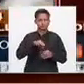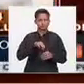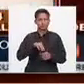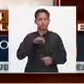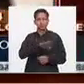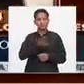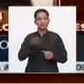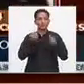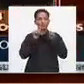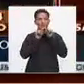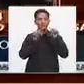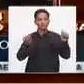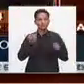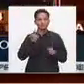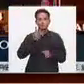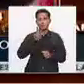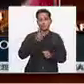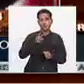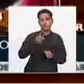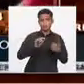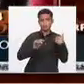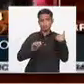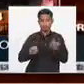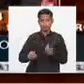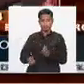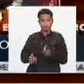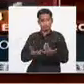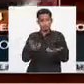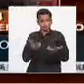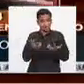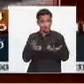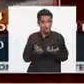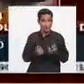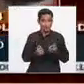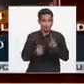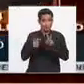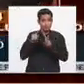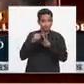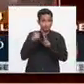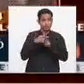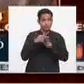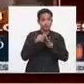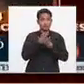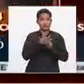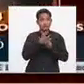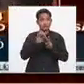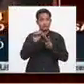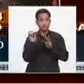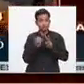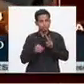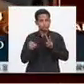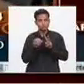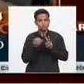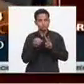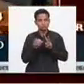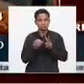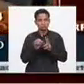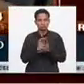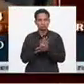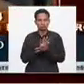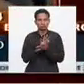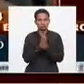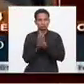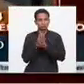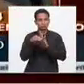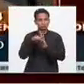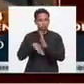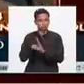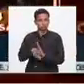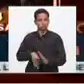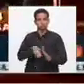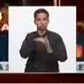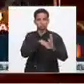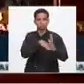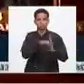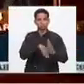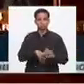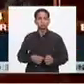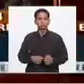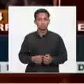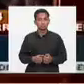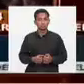país anunció que los dos candidatos presidenciales más votados no lograron obtener el 50% de los escrutinios